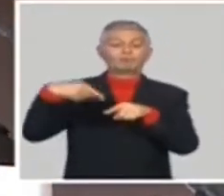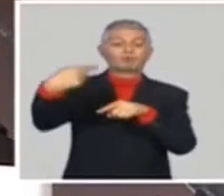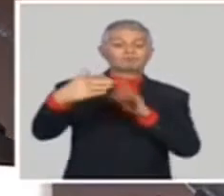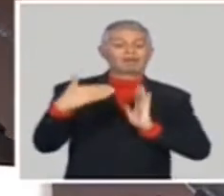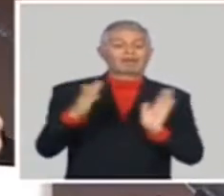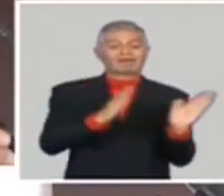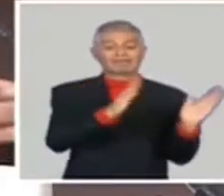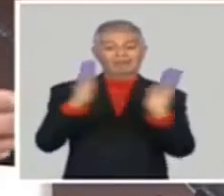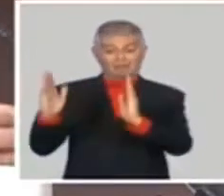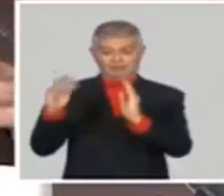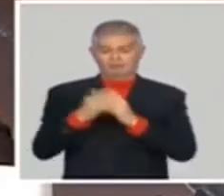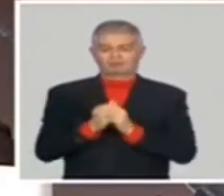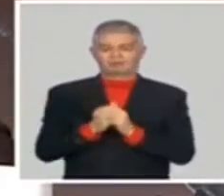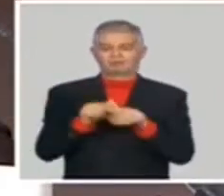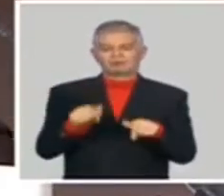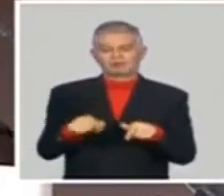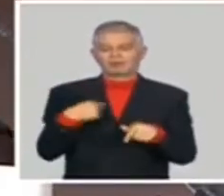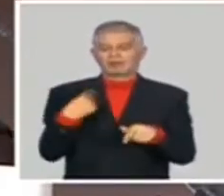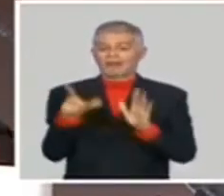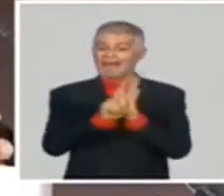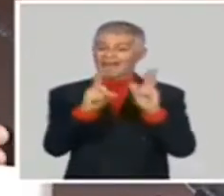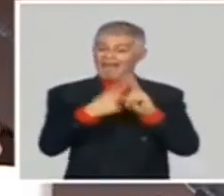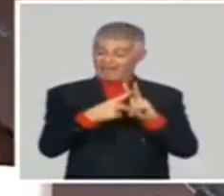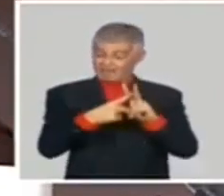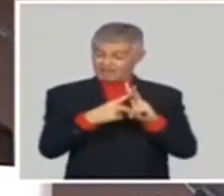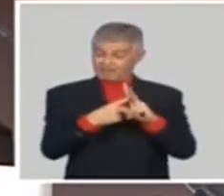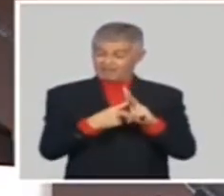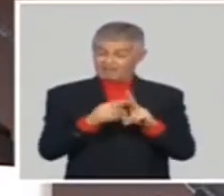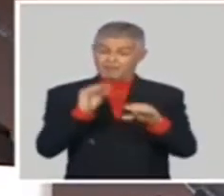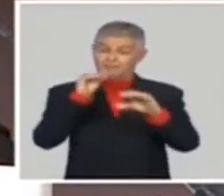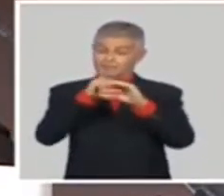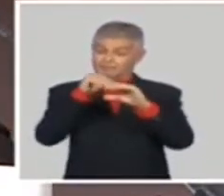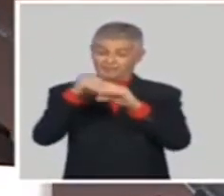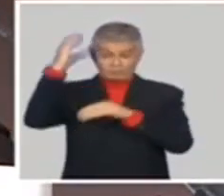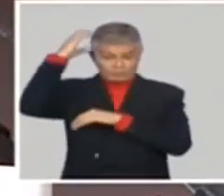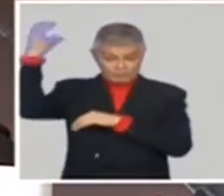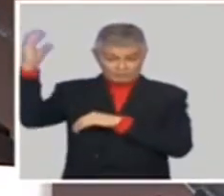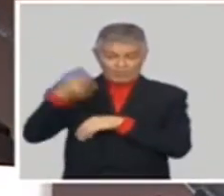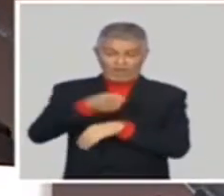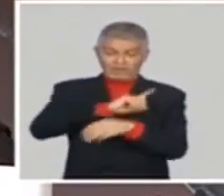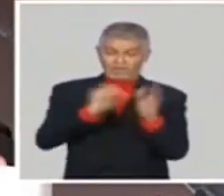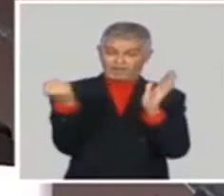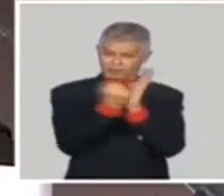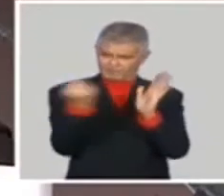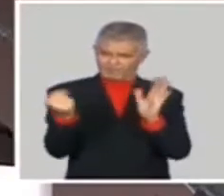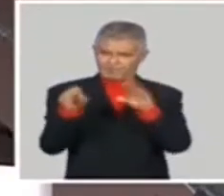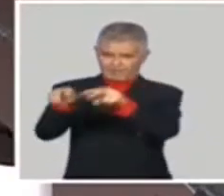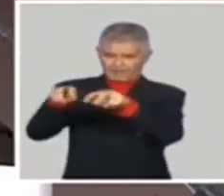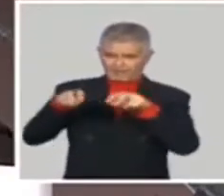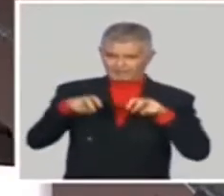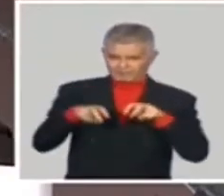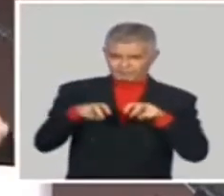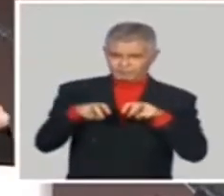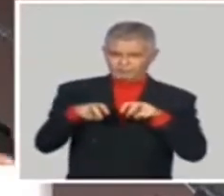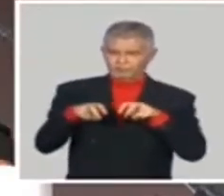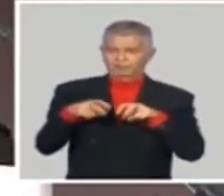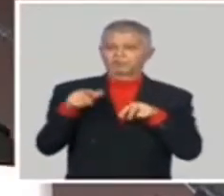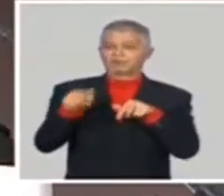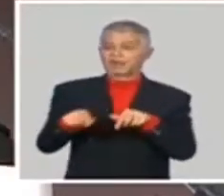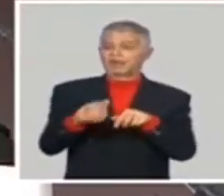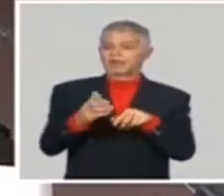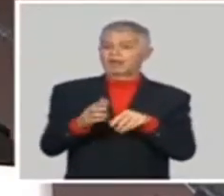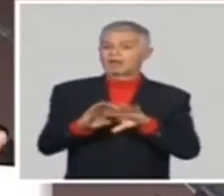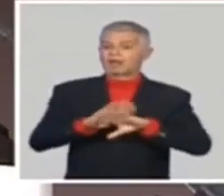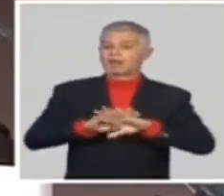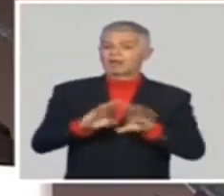es que se ha decidido, y así se recoge en la ley del presupuesto que quedó aprobada ayer por nuestro Parlamento, la exoneración del pago